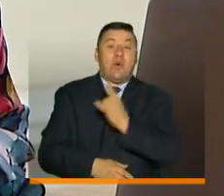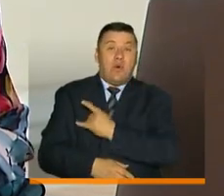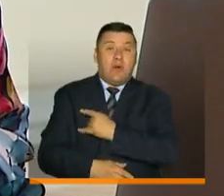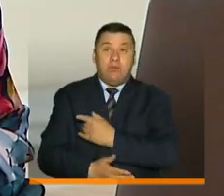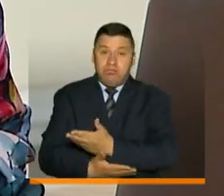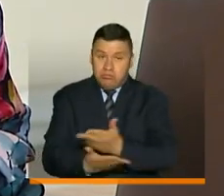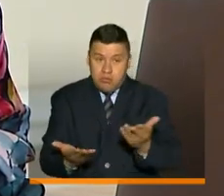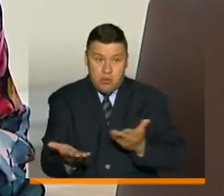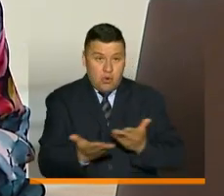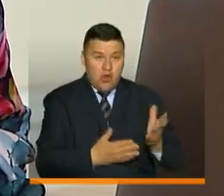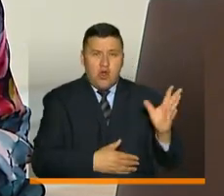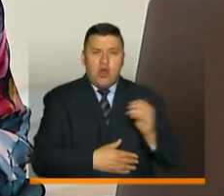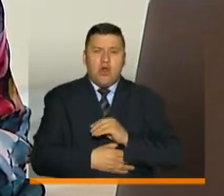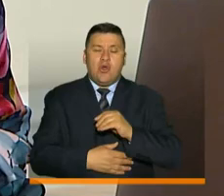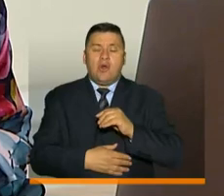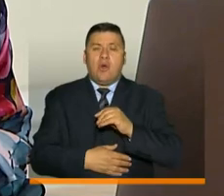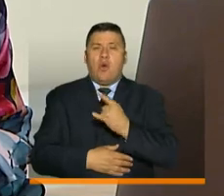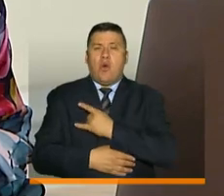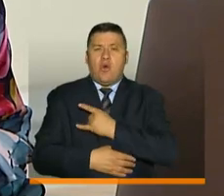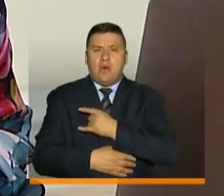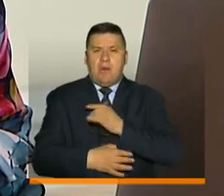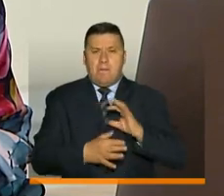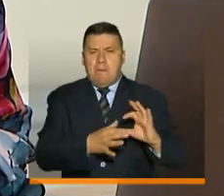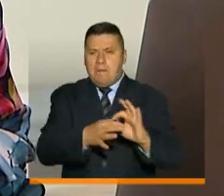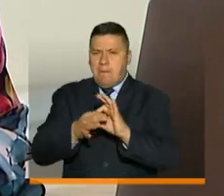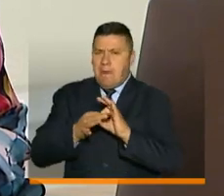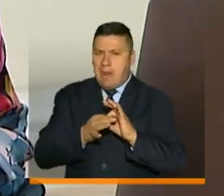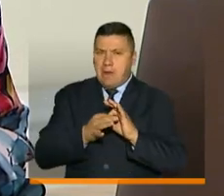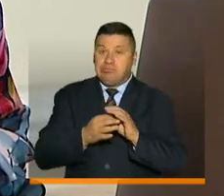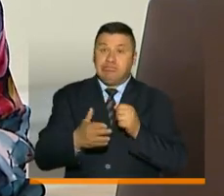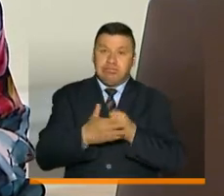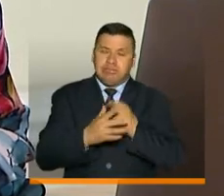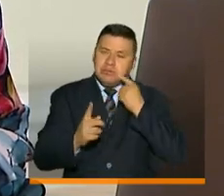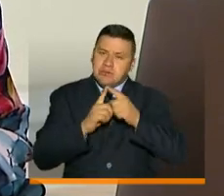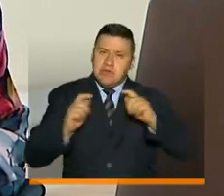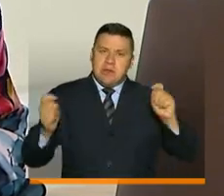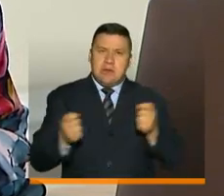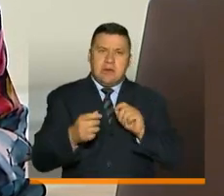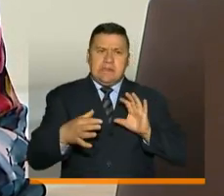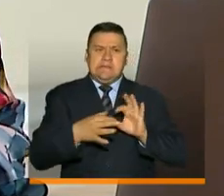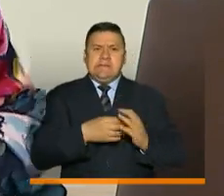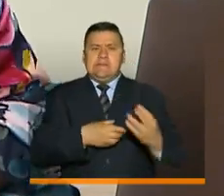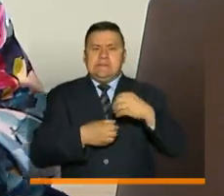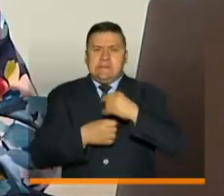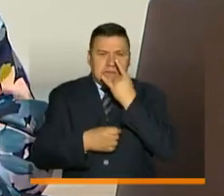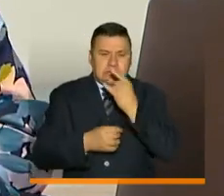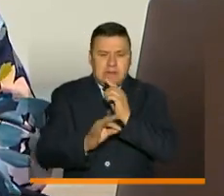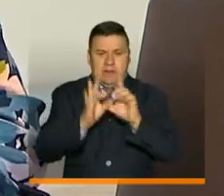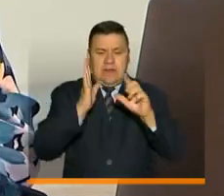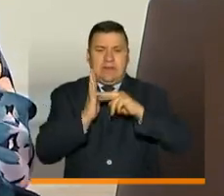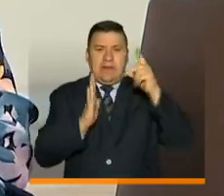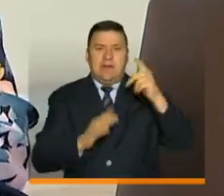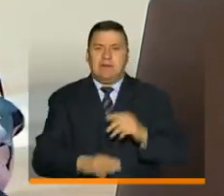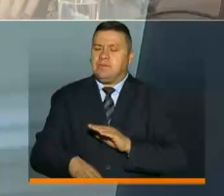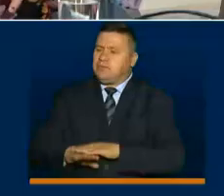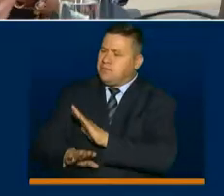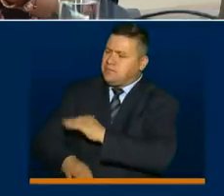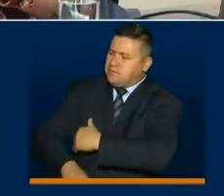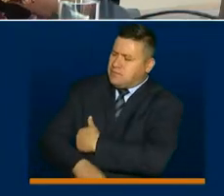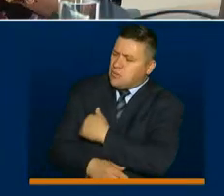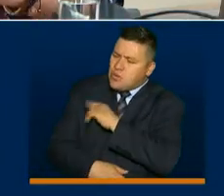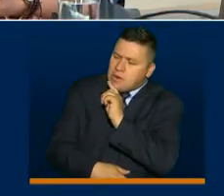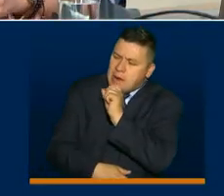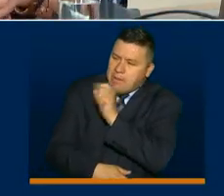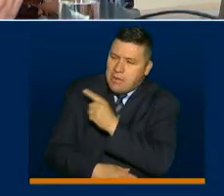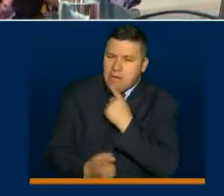al servicio de todas las universidades del país en este reto tan grande de transformación digital y de incorporación de tecnologías. Y, ministra, una pregunta de